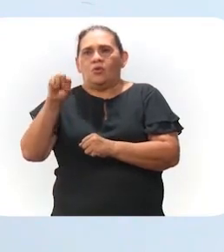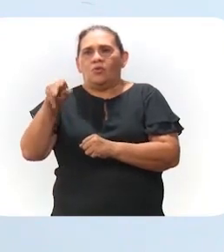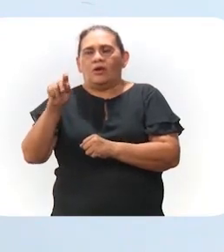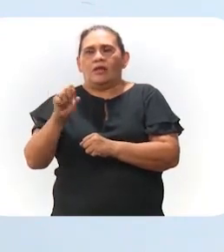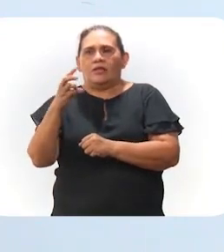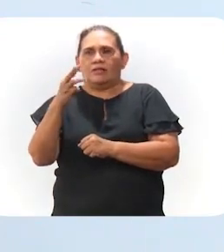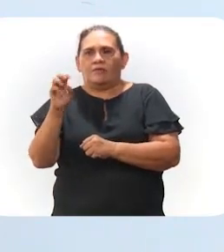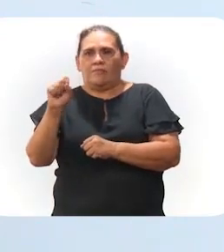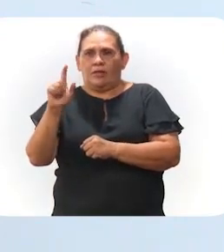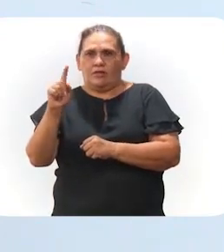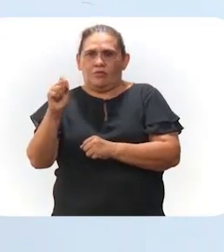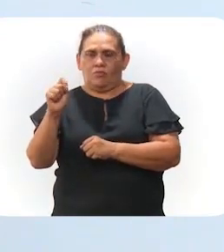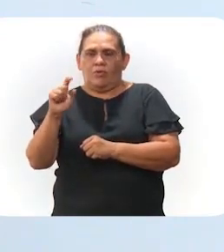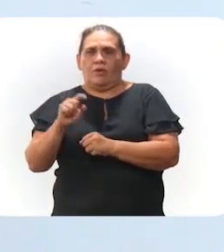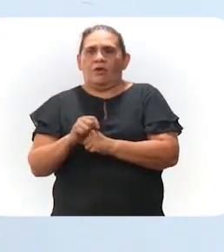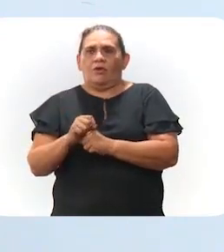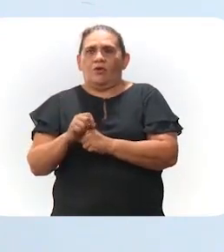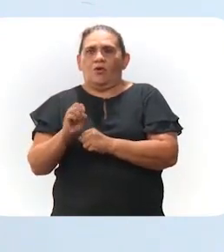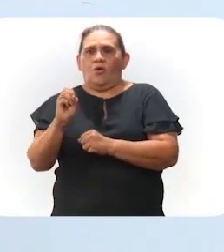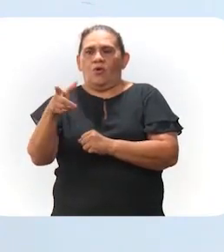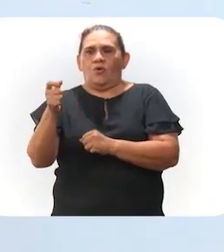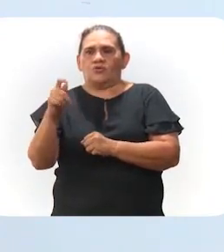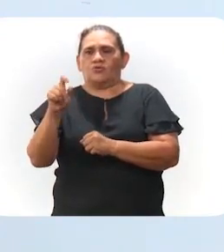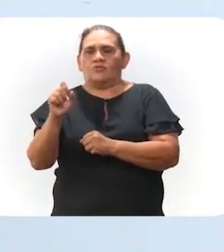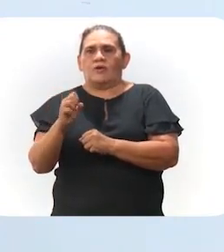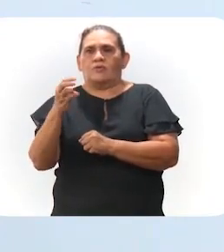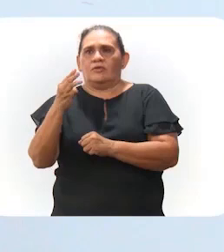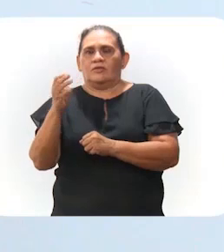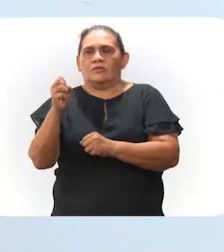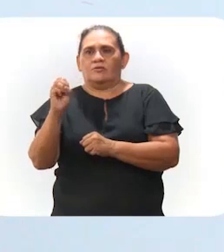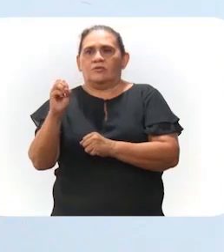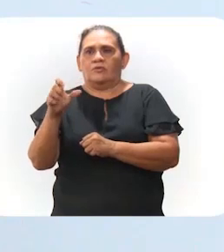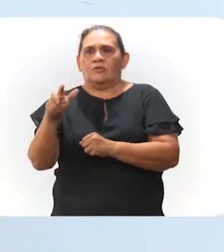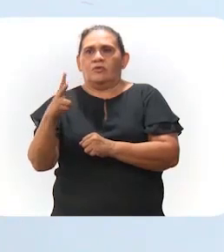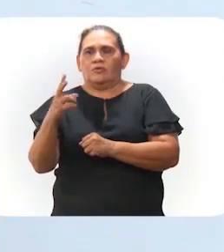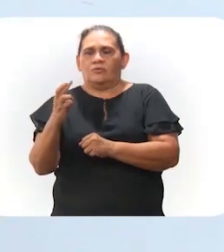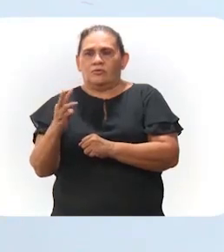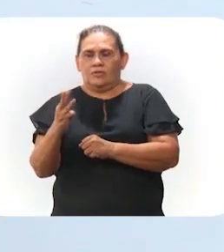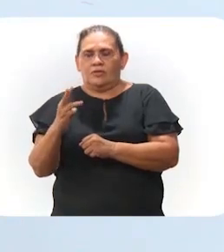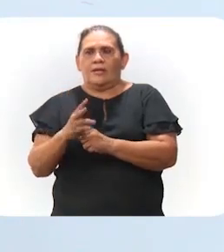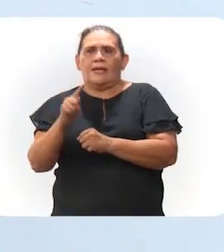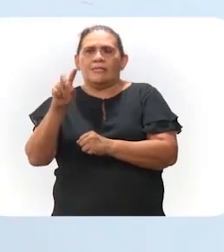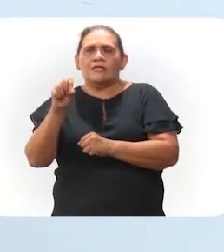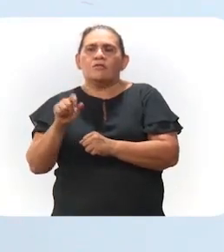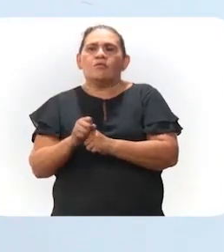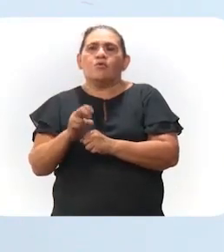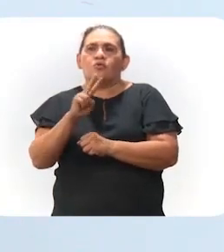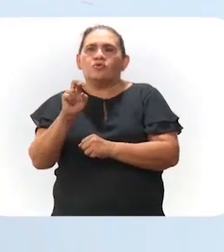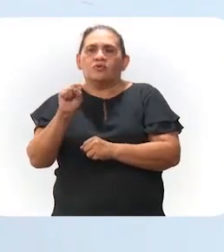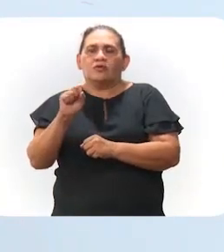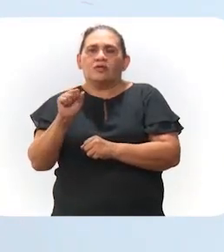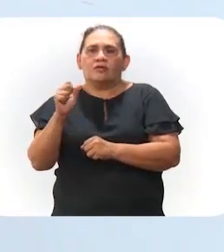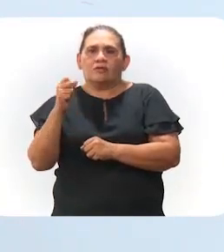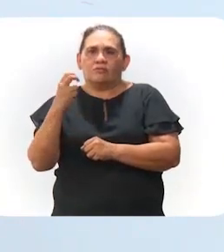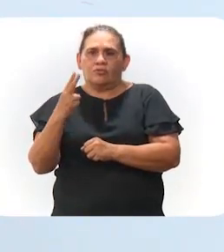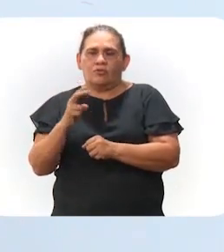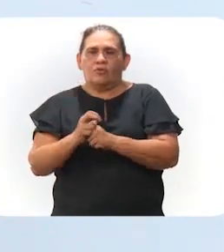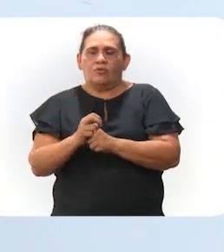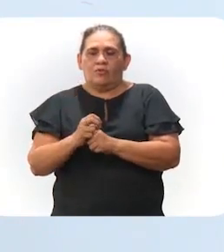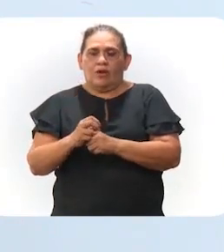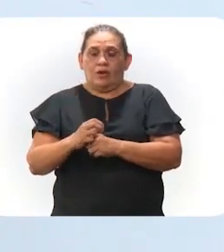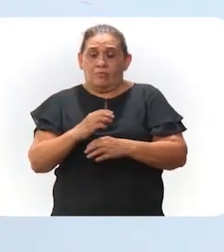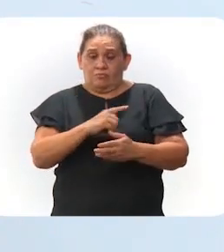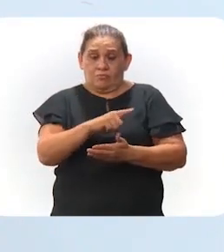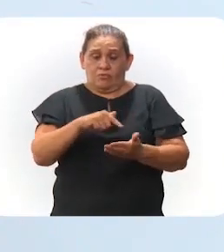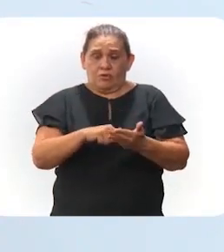318, Oxcuscap 303, Chemash 301 y Tinum con 262. Las colonias de Mérida